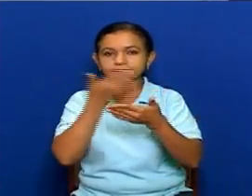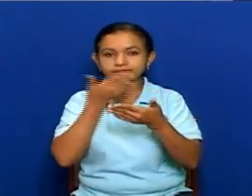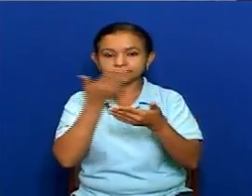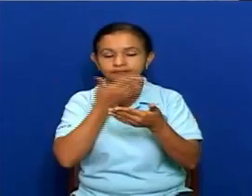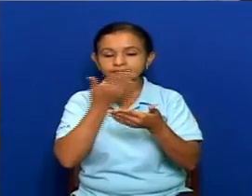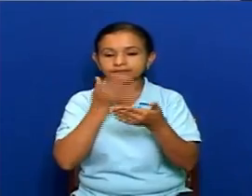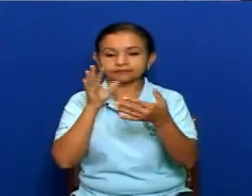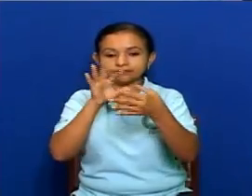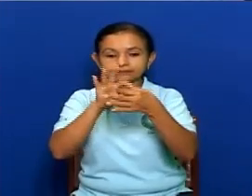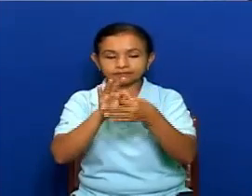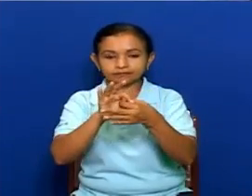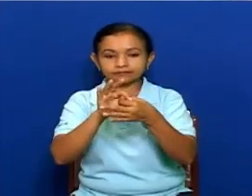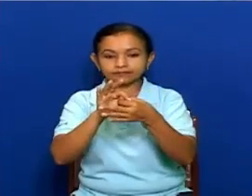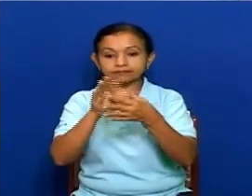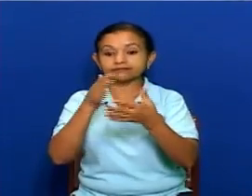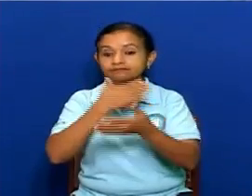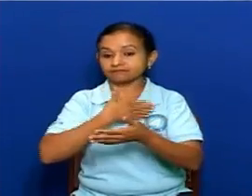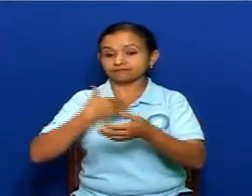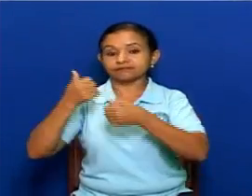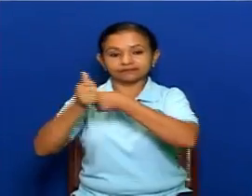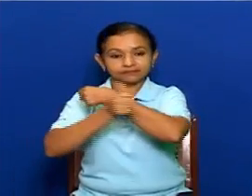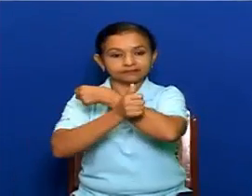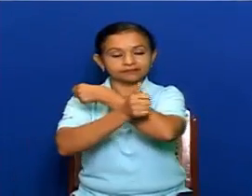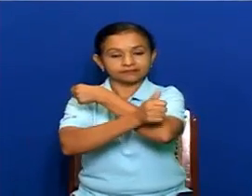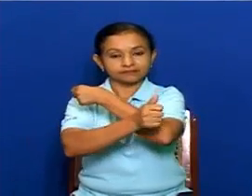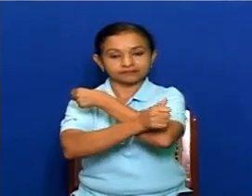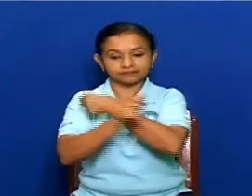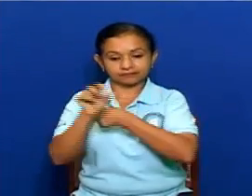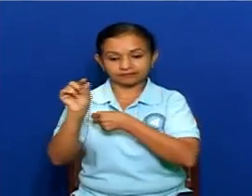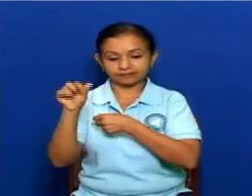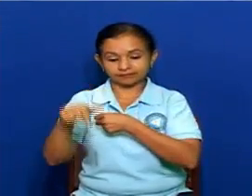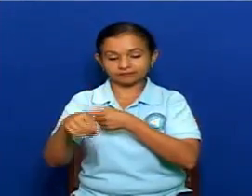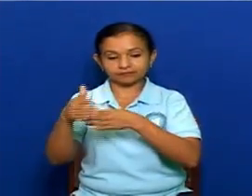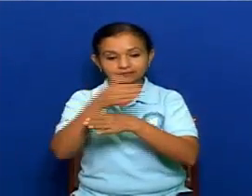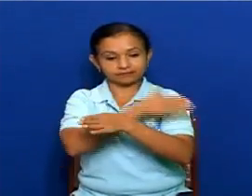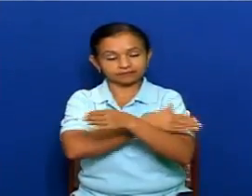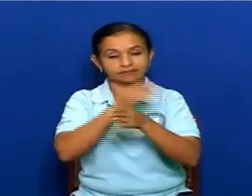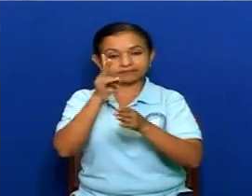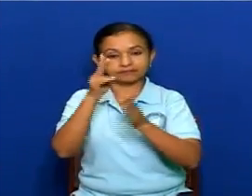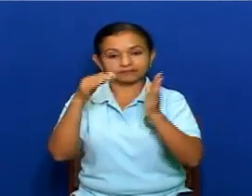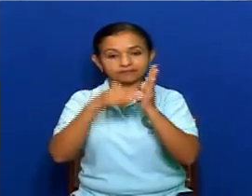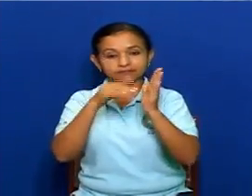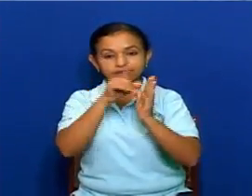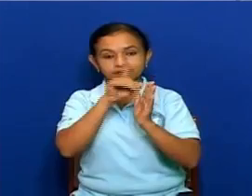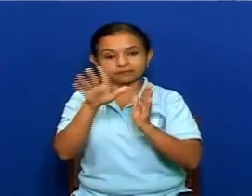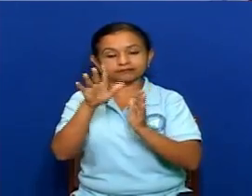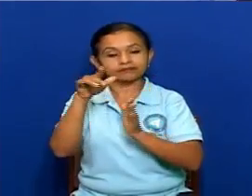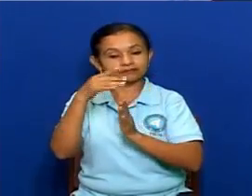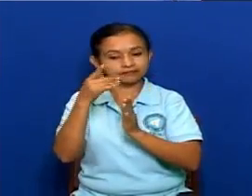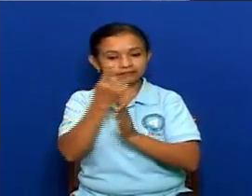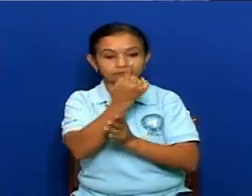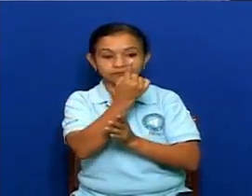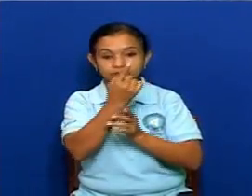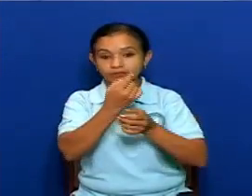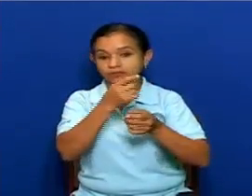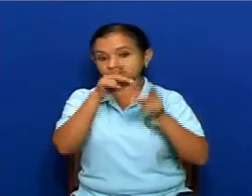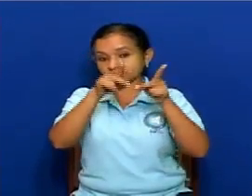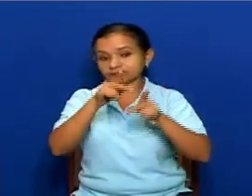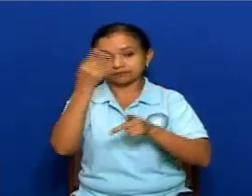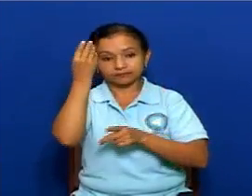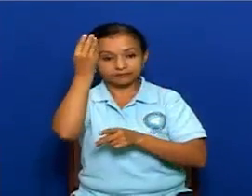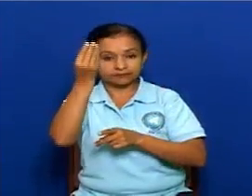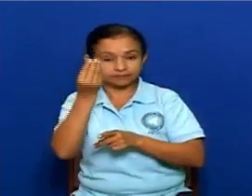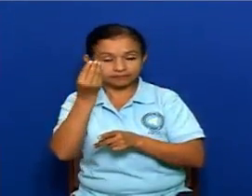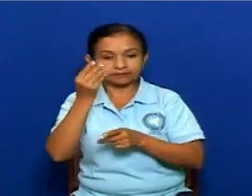Y ahí están, y son uno de los mejores alumnos que salieron ahorita en el tercer año. y uno de ellos se va a bachillerar también ahorita. Con